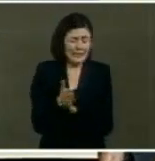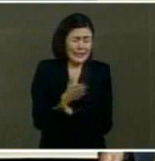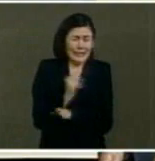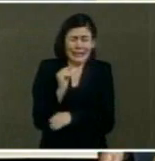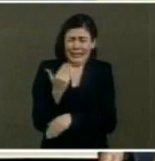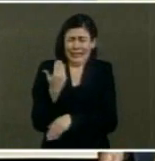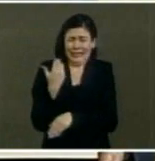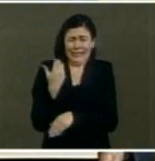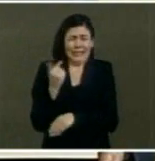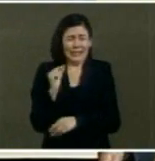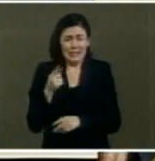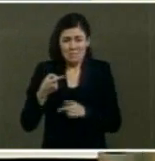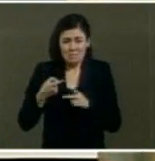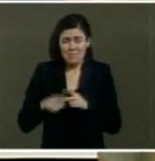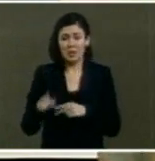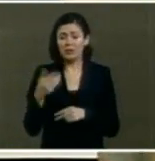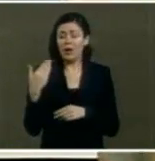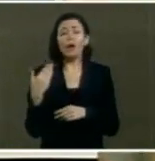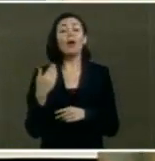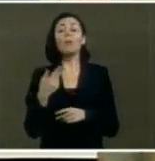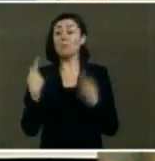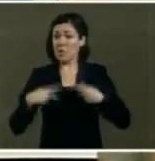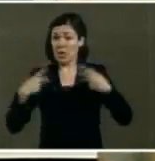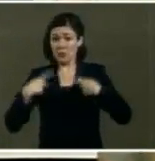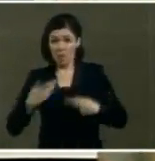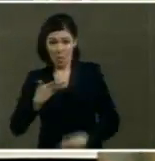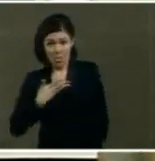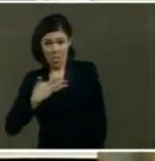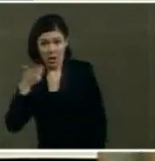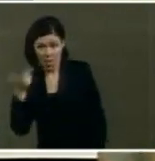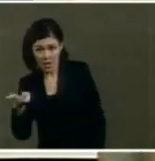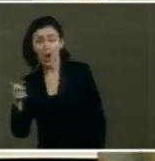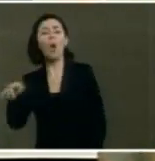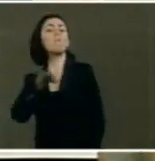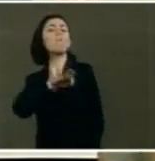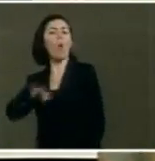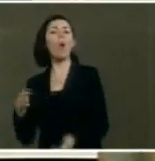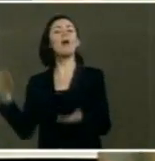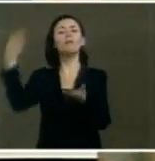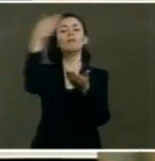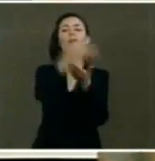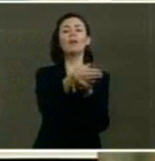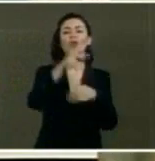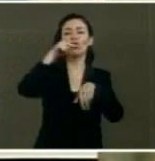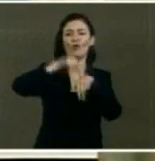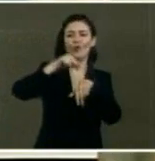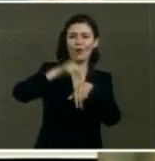poco, solo quien tenía dinero podía ir al médico